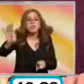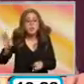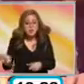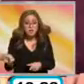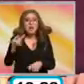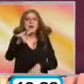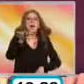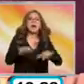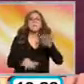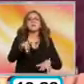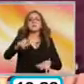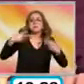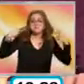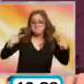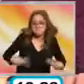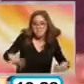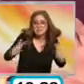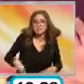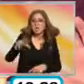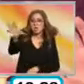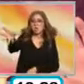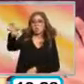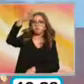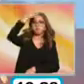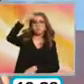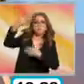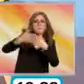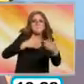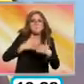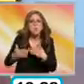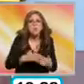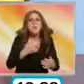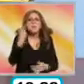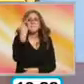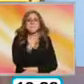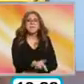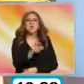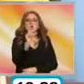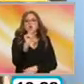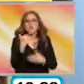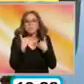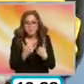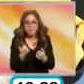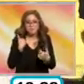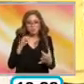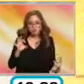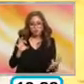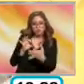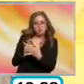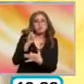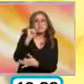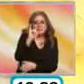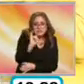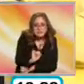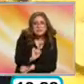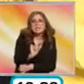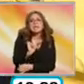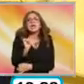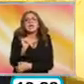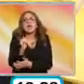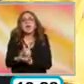nos vestimos acorde a una moda y no estamos conscientes de si estamos con ello favoreciendo a